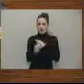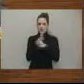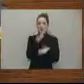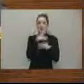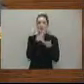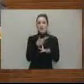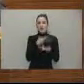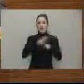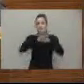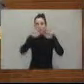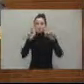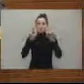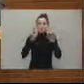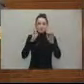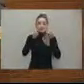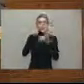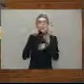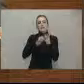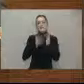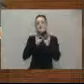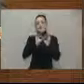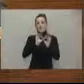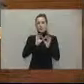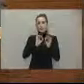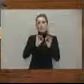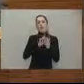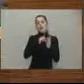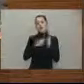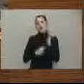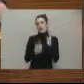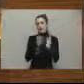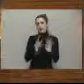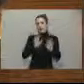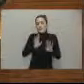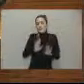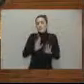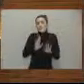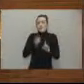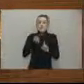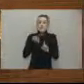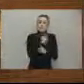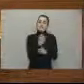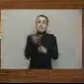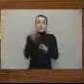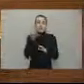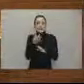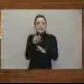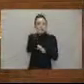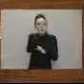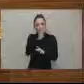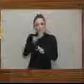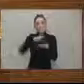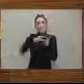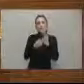no se va a corregir con estas acciones concretas y aisladas, que requiere de una planificación concienzuda, de un plan